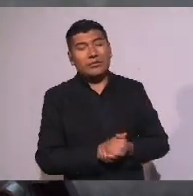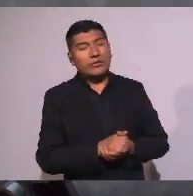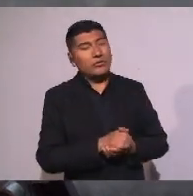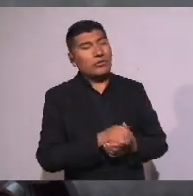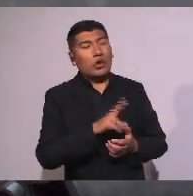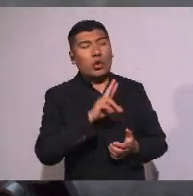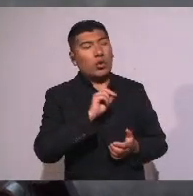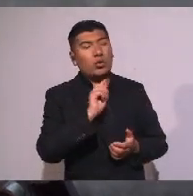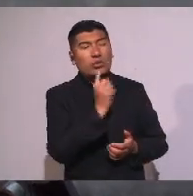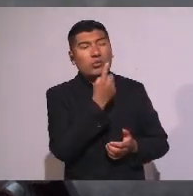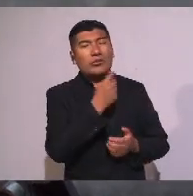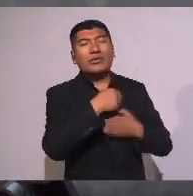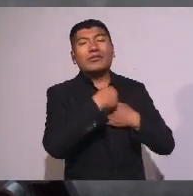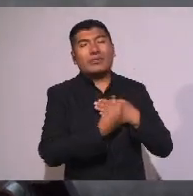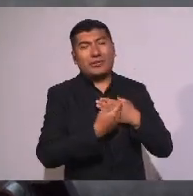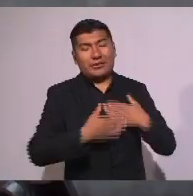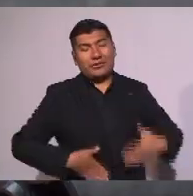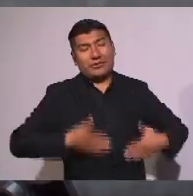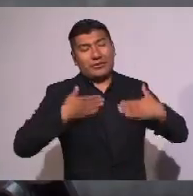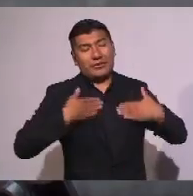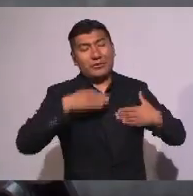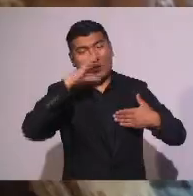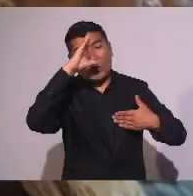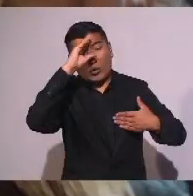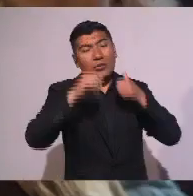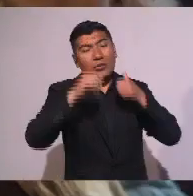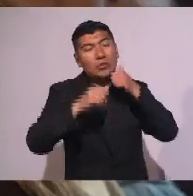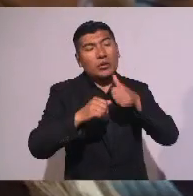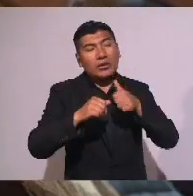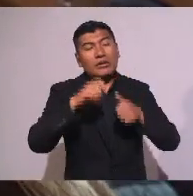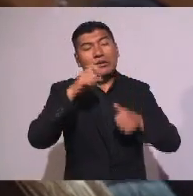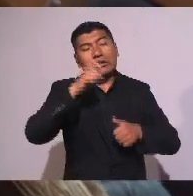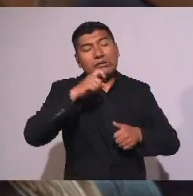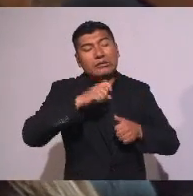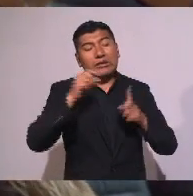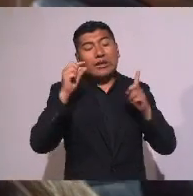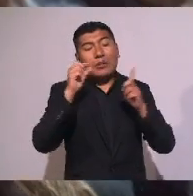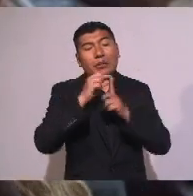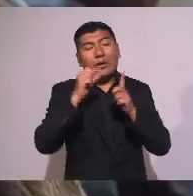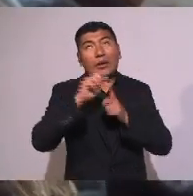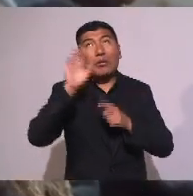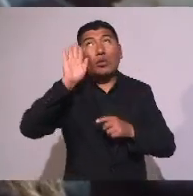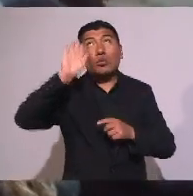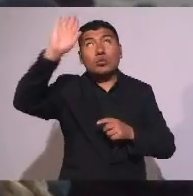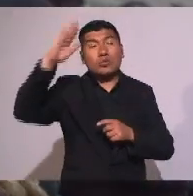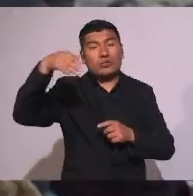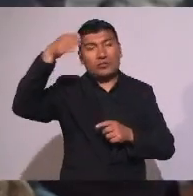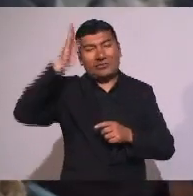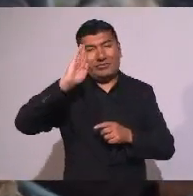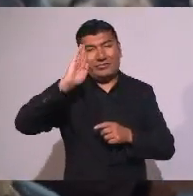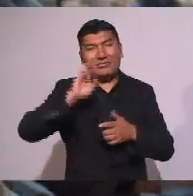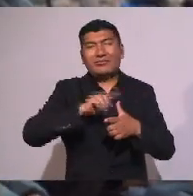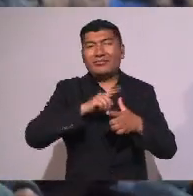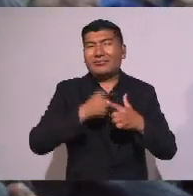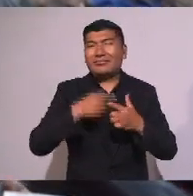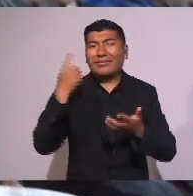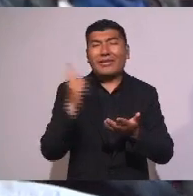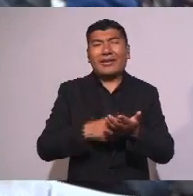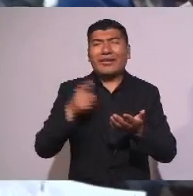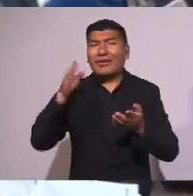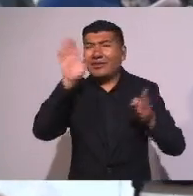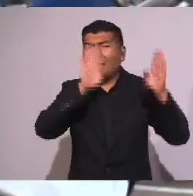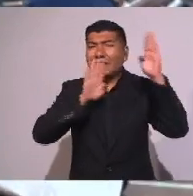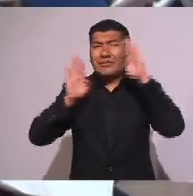no solo de pan vive el hombre, sino de toda palabra que viene de Dios. A veces nos